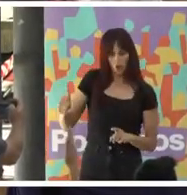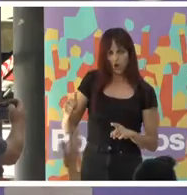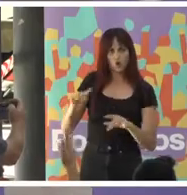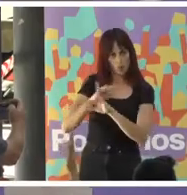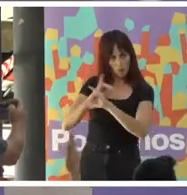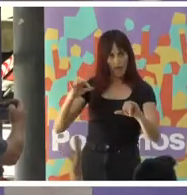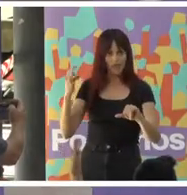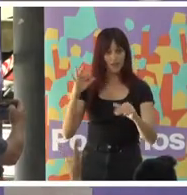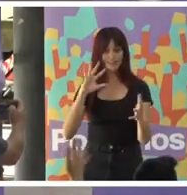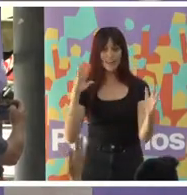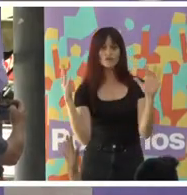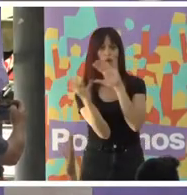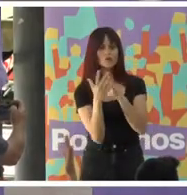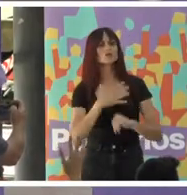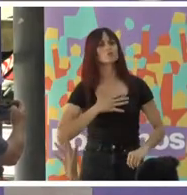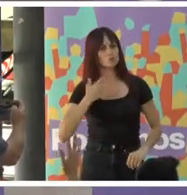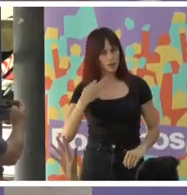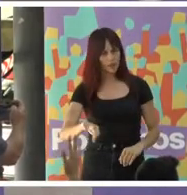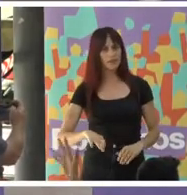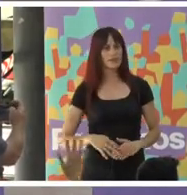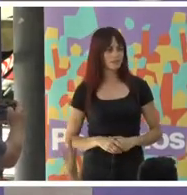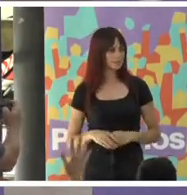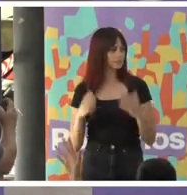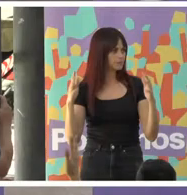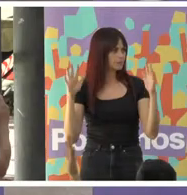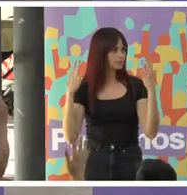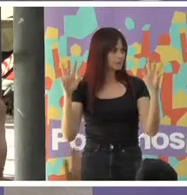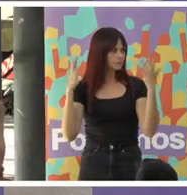cualquier transformación es posible.